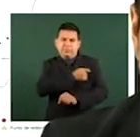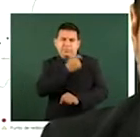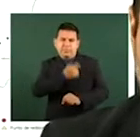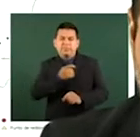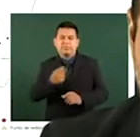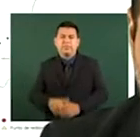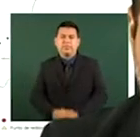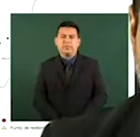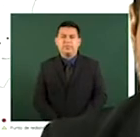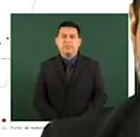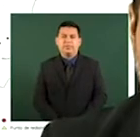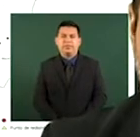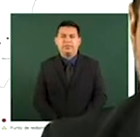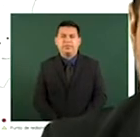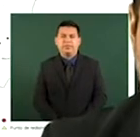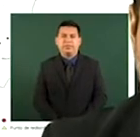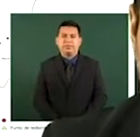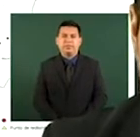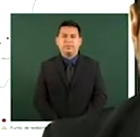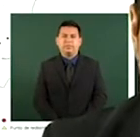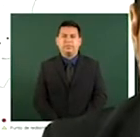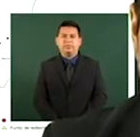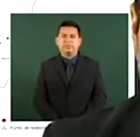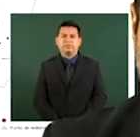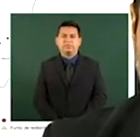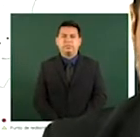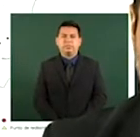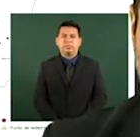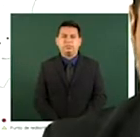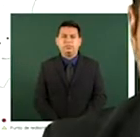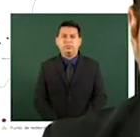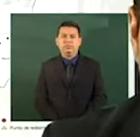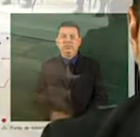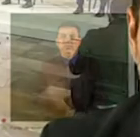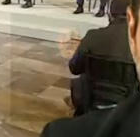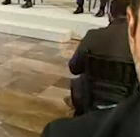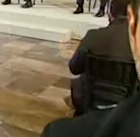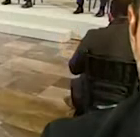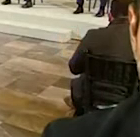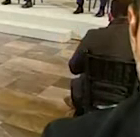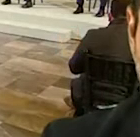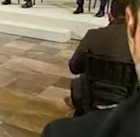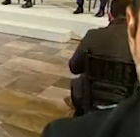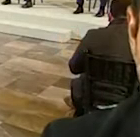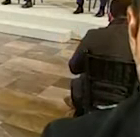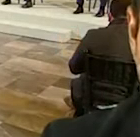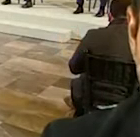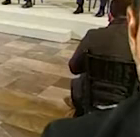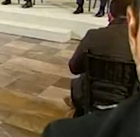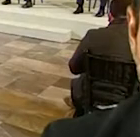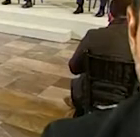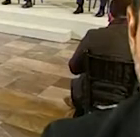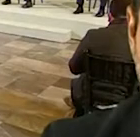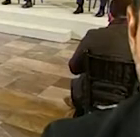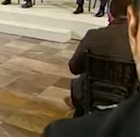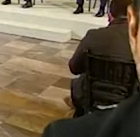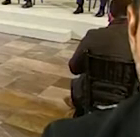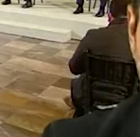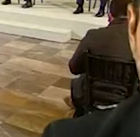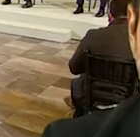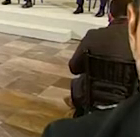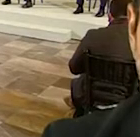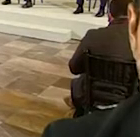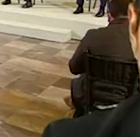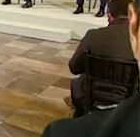mañana martes, están esperando la llegada procedente de Bélgica de 500 mil dosis de la vacuna Pfizer para